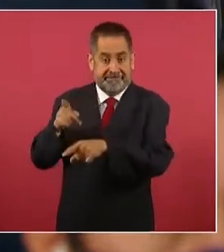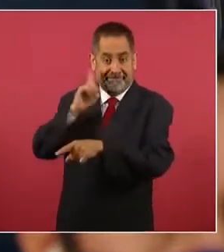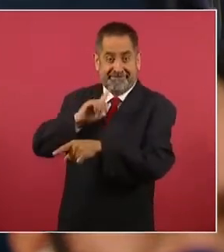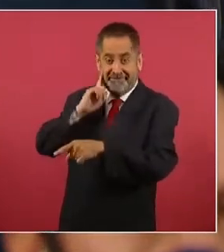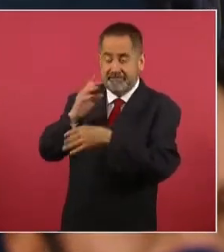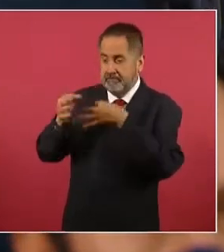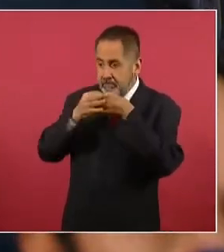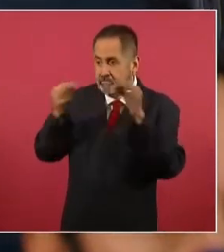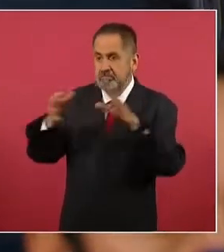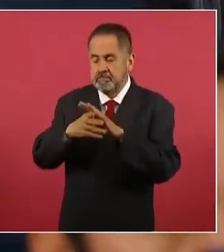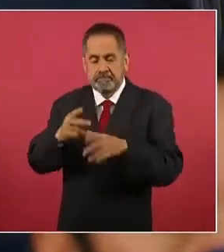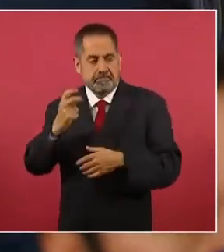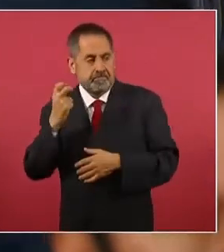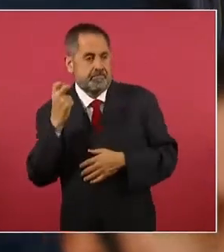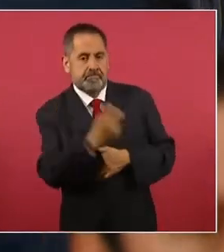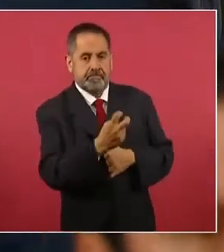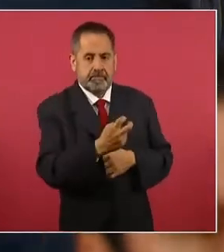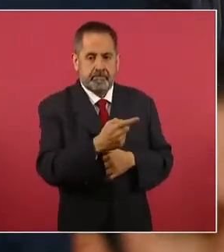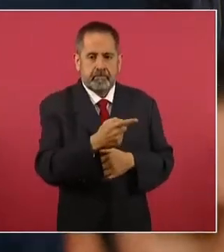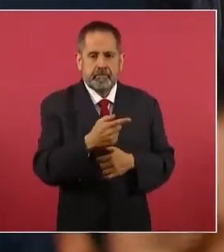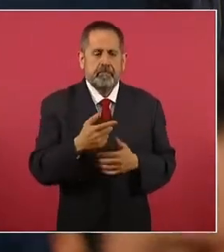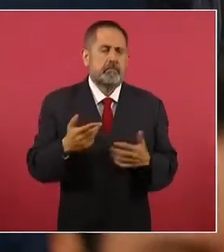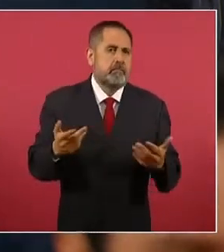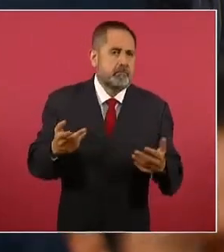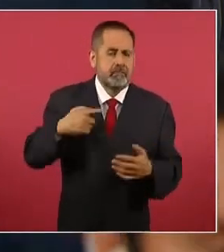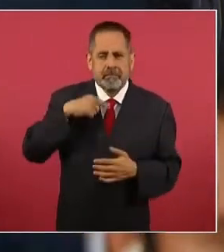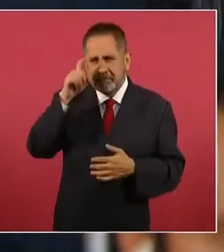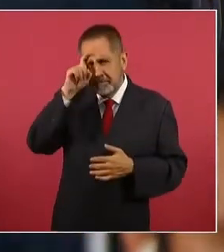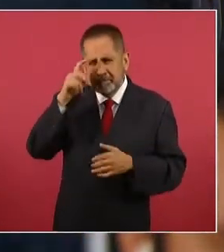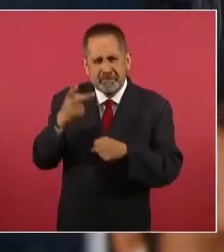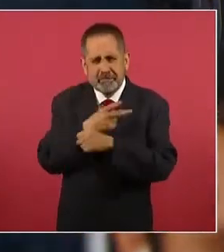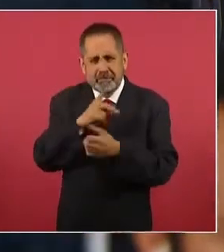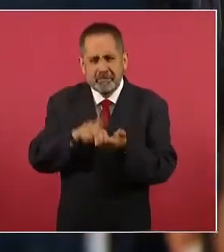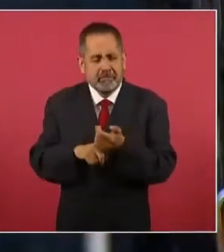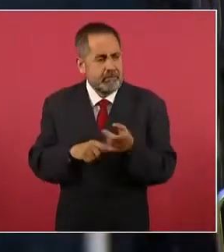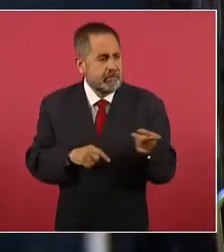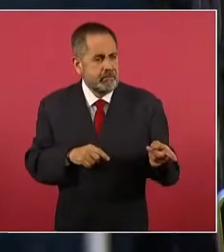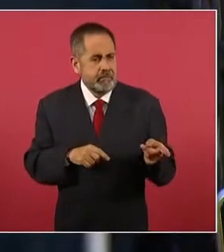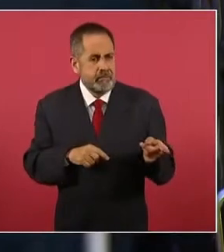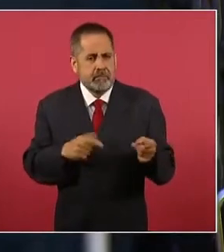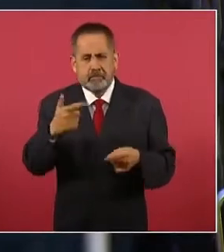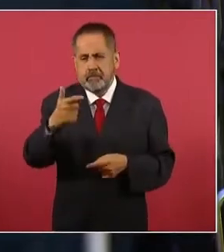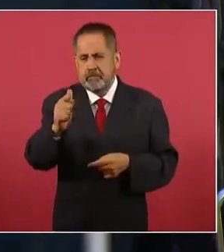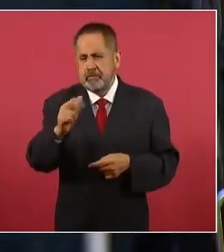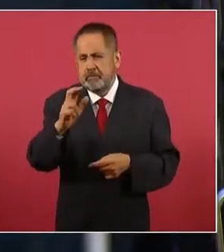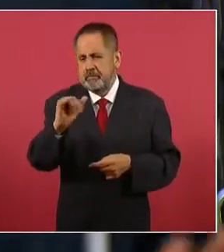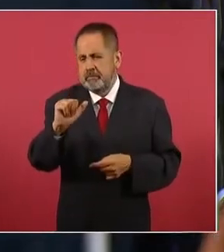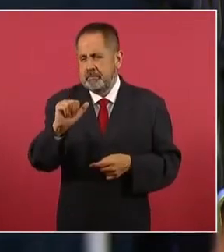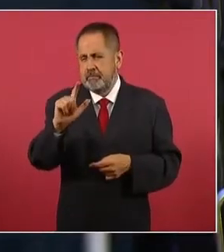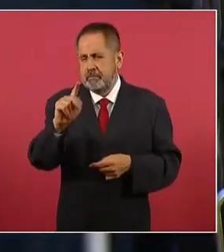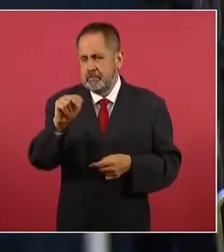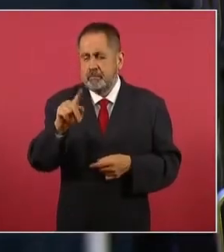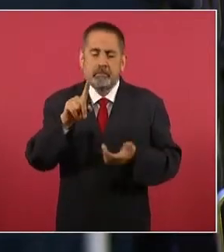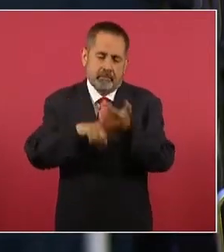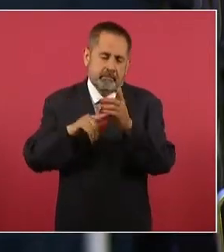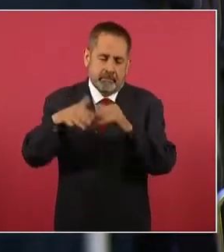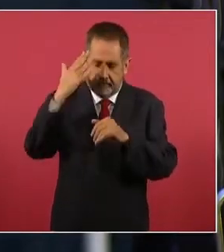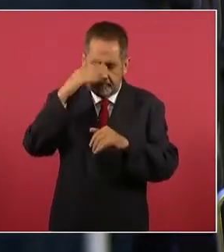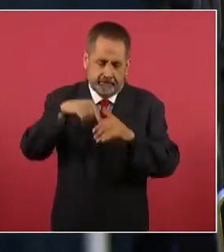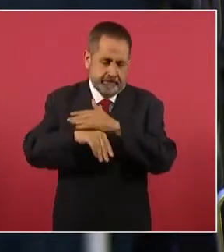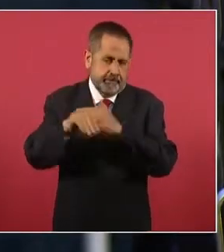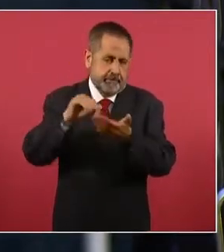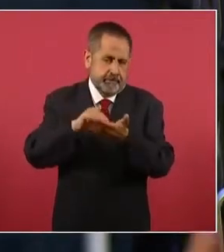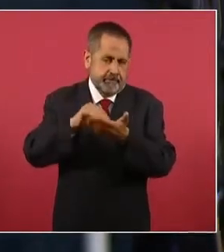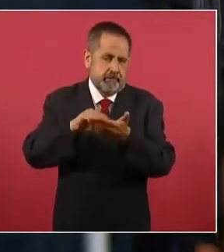pues fijan también un tema de preguntarnos cuál es la situación cuando García Luna está, y también ya lo sabemos